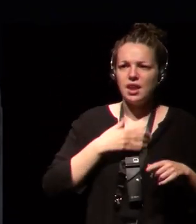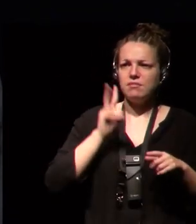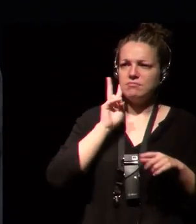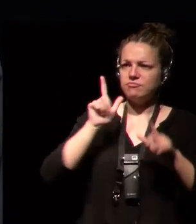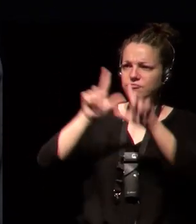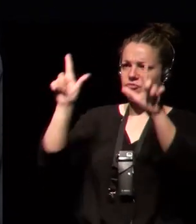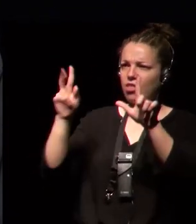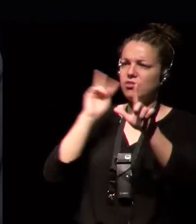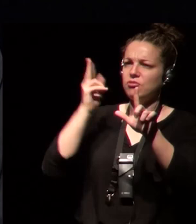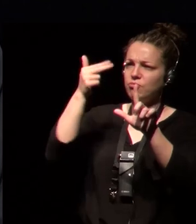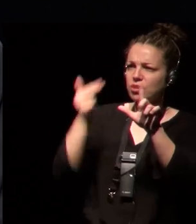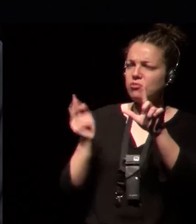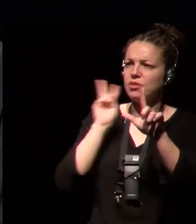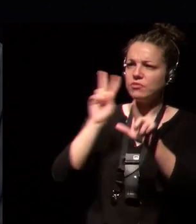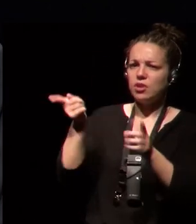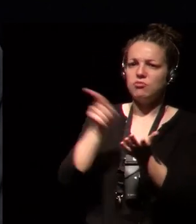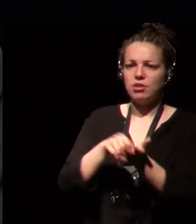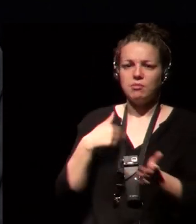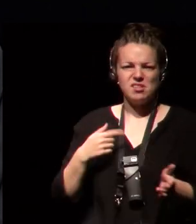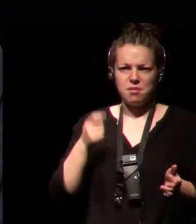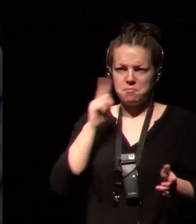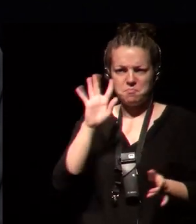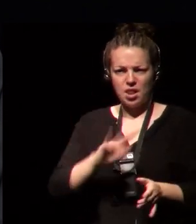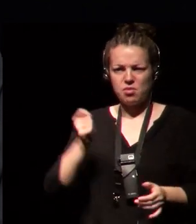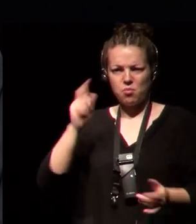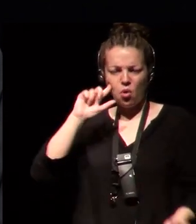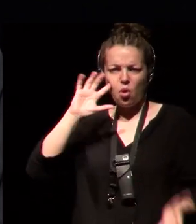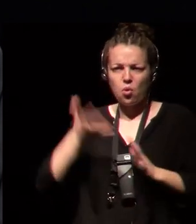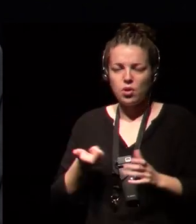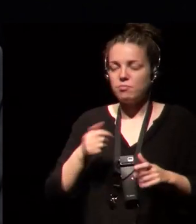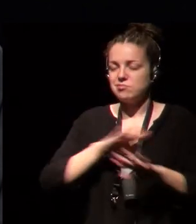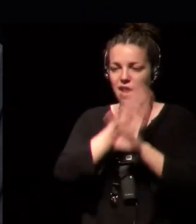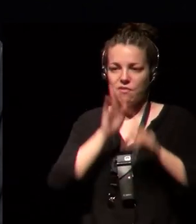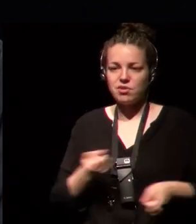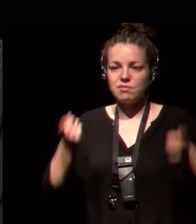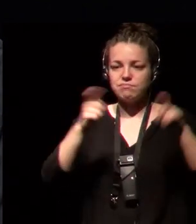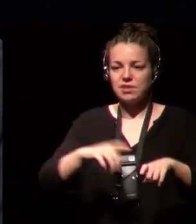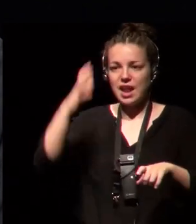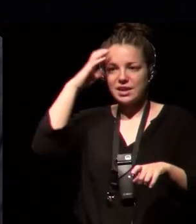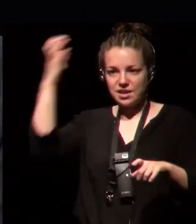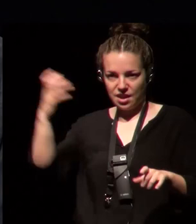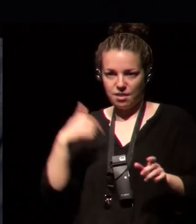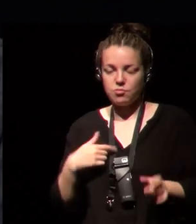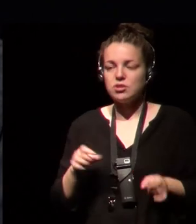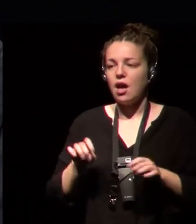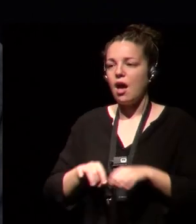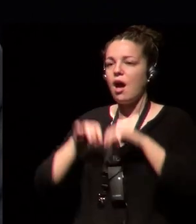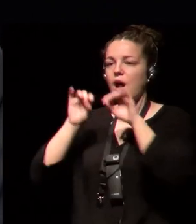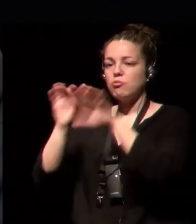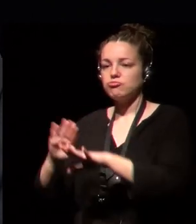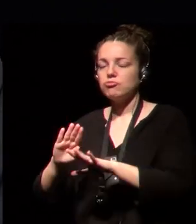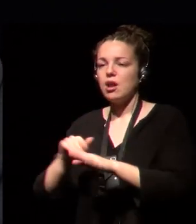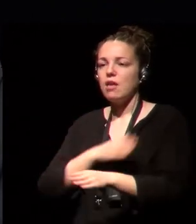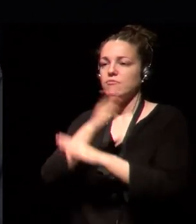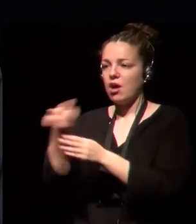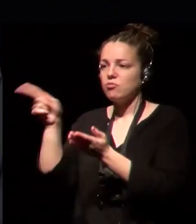efectivamente esta audiencia con su majestad la reina. Bueno, pues vuelven a Australia con la campaña de medios, hablamos con los